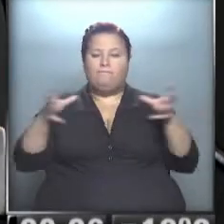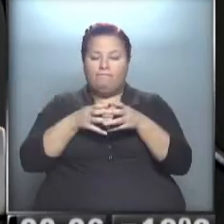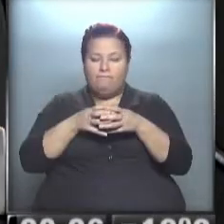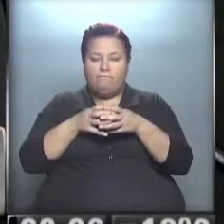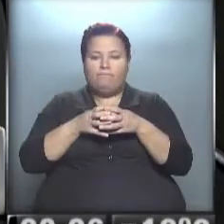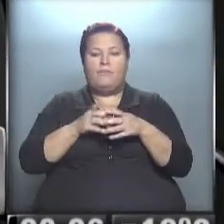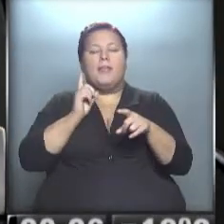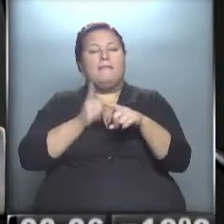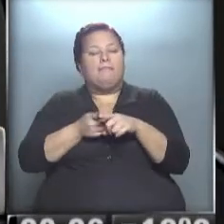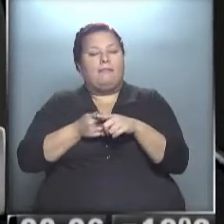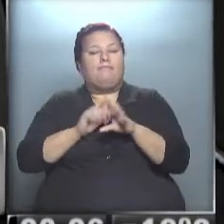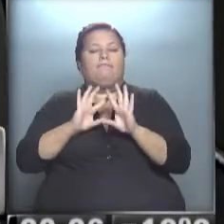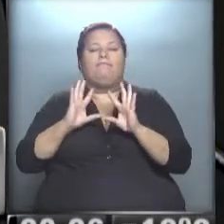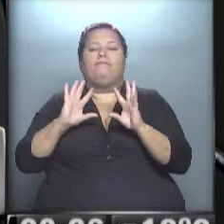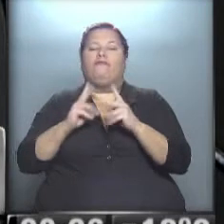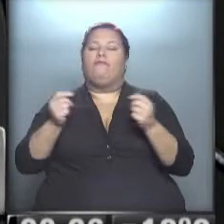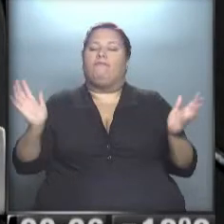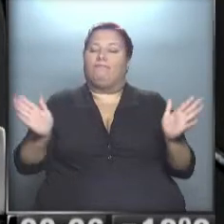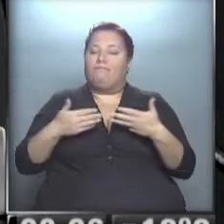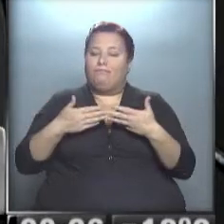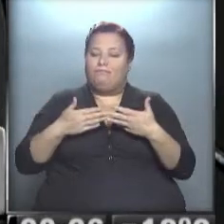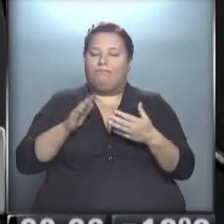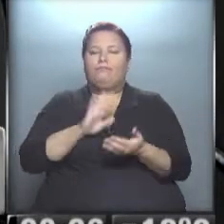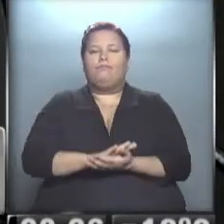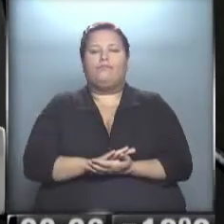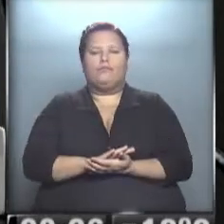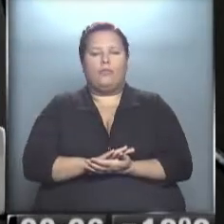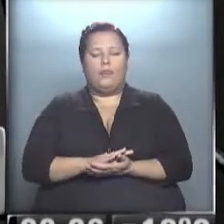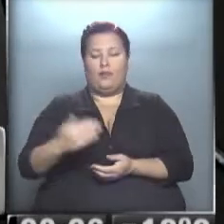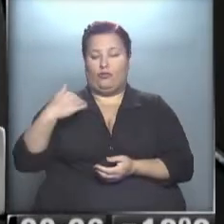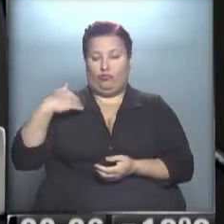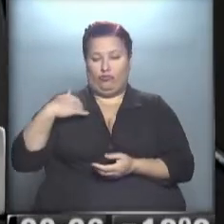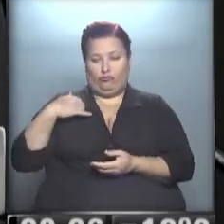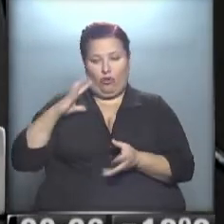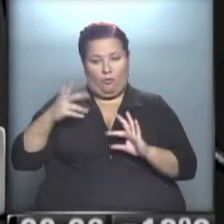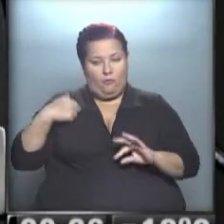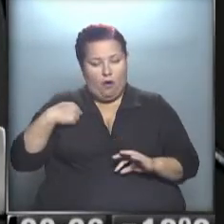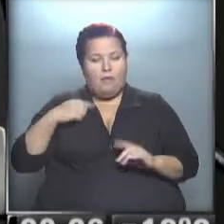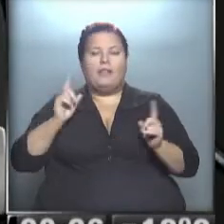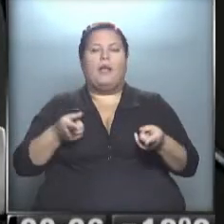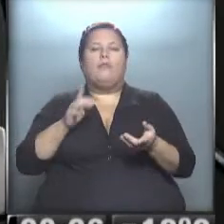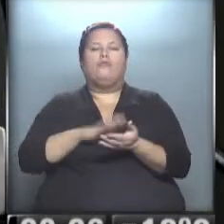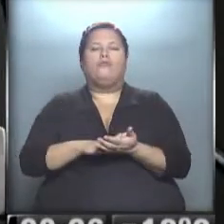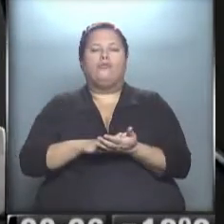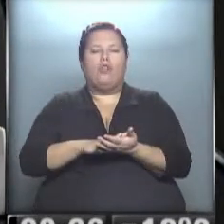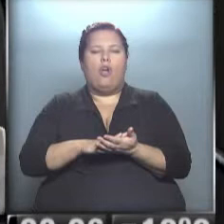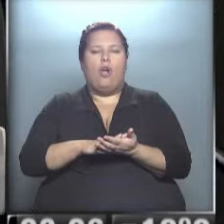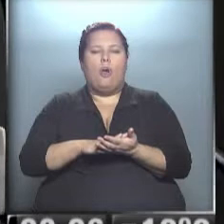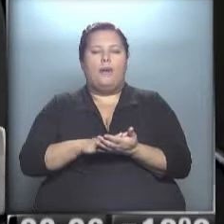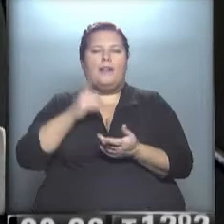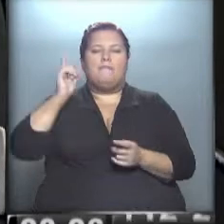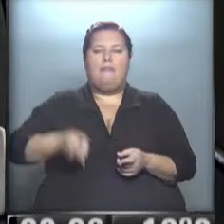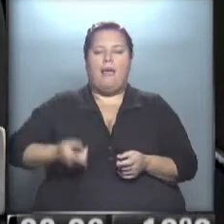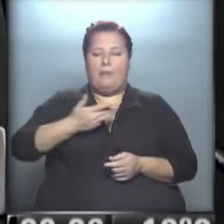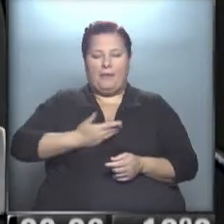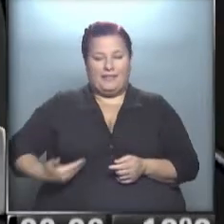un cierre que efectivamente por mi parte y en virtud de una expresa instrucción de la